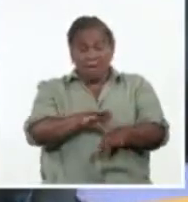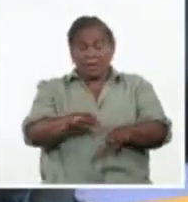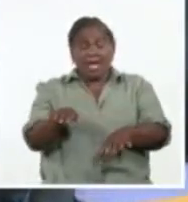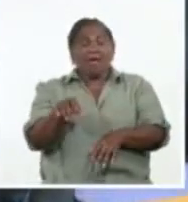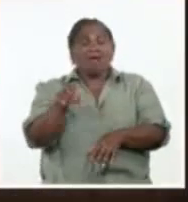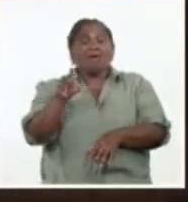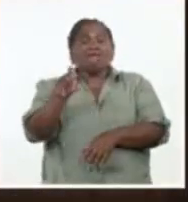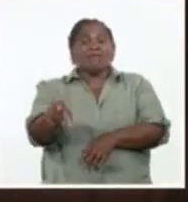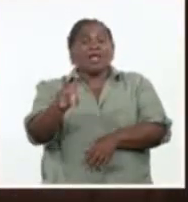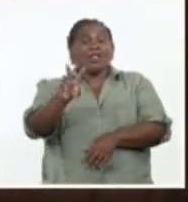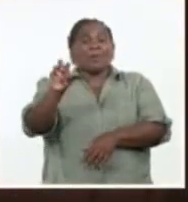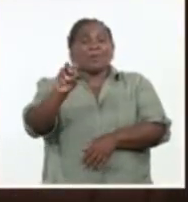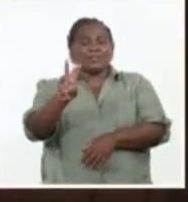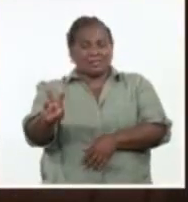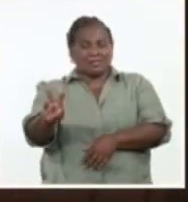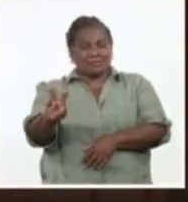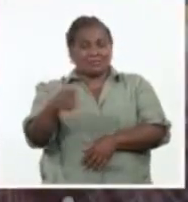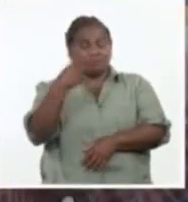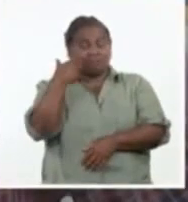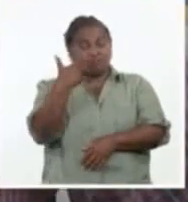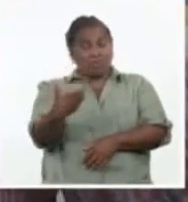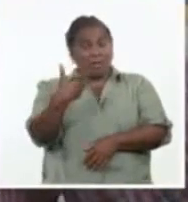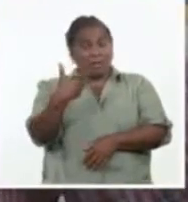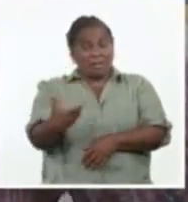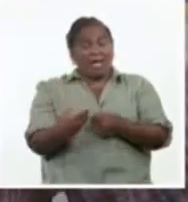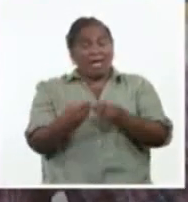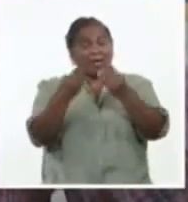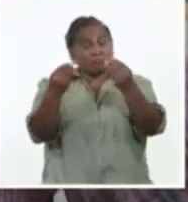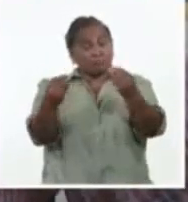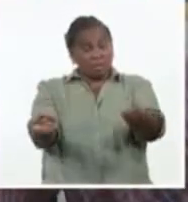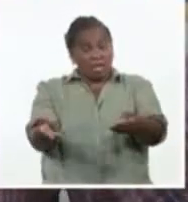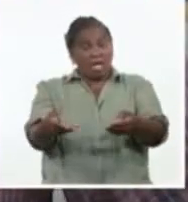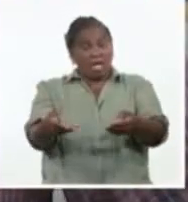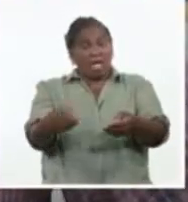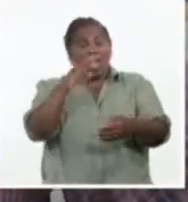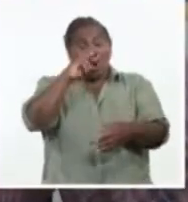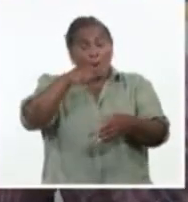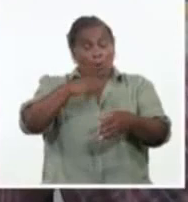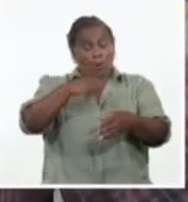de 2023. Fundamental en el suministro de combustible tanto para los emplazamientos